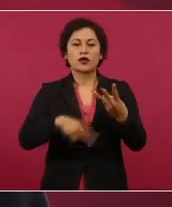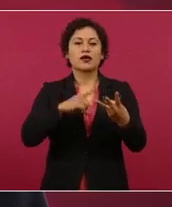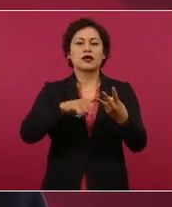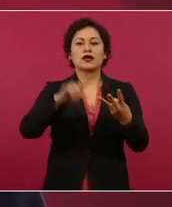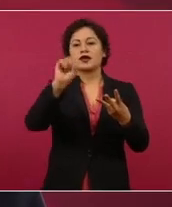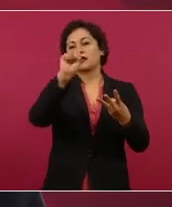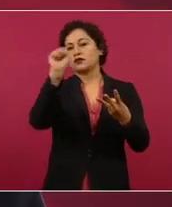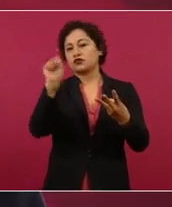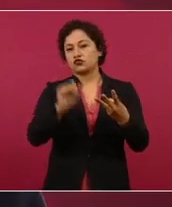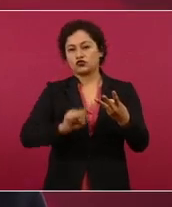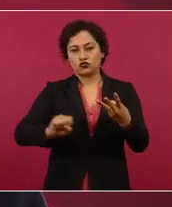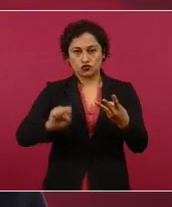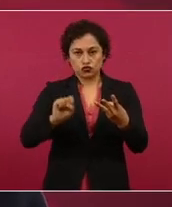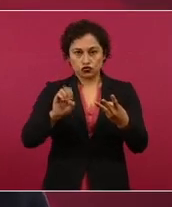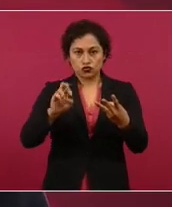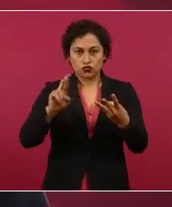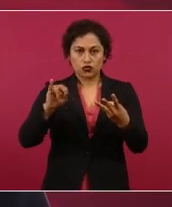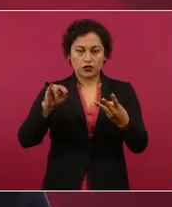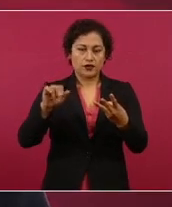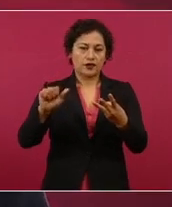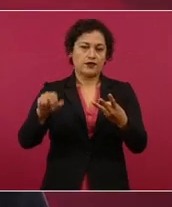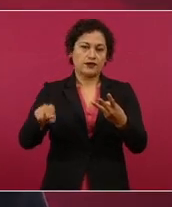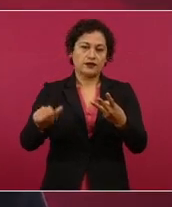Soriana, que